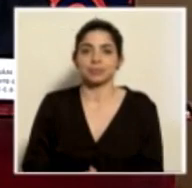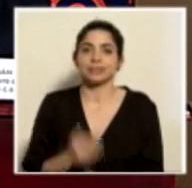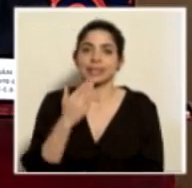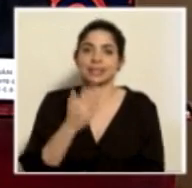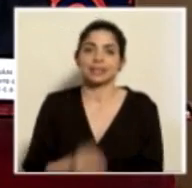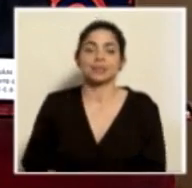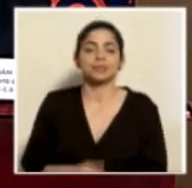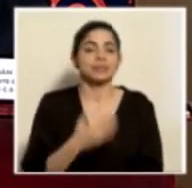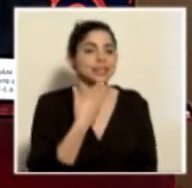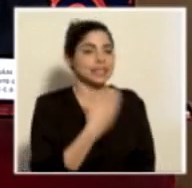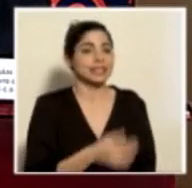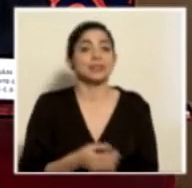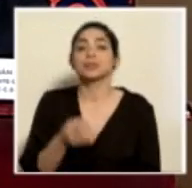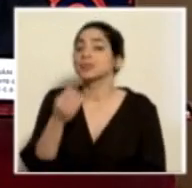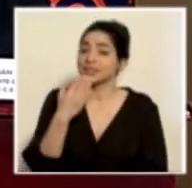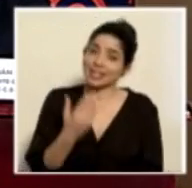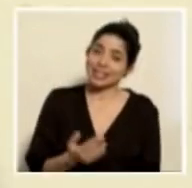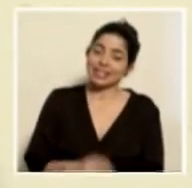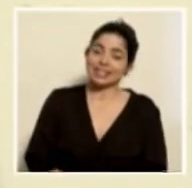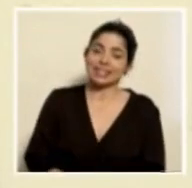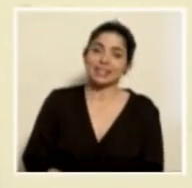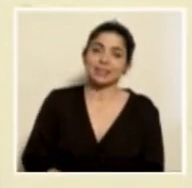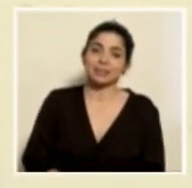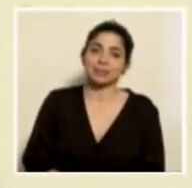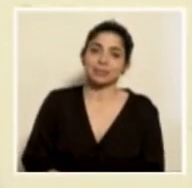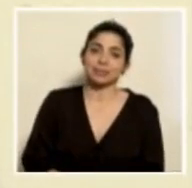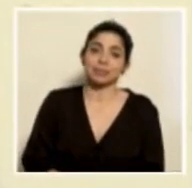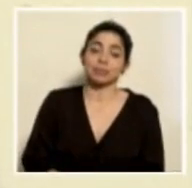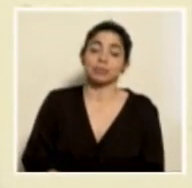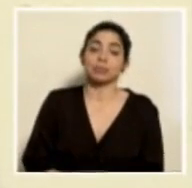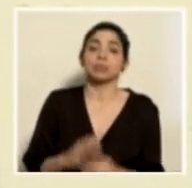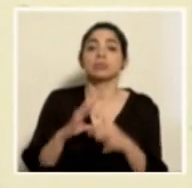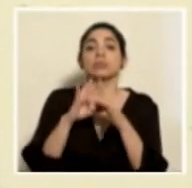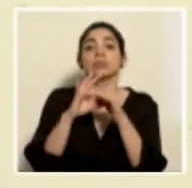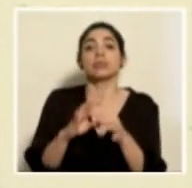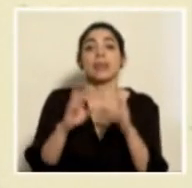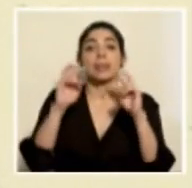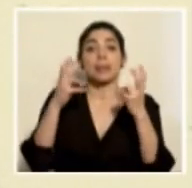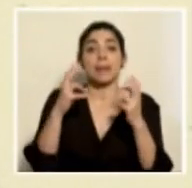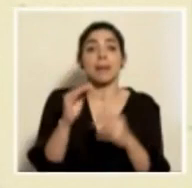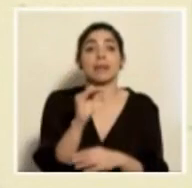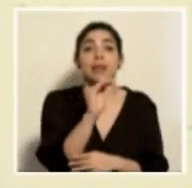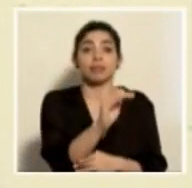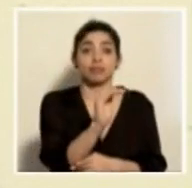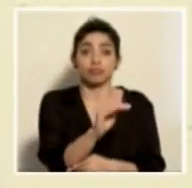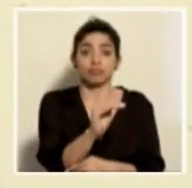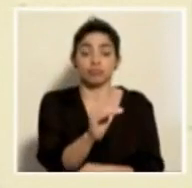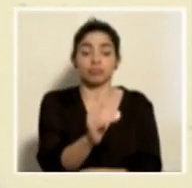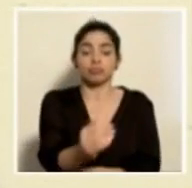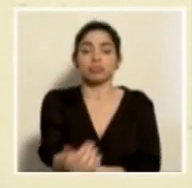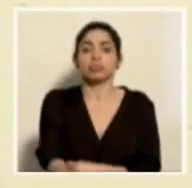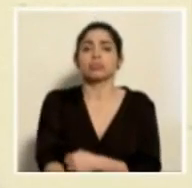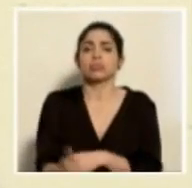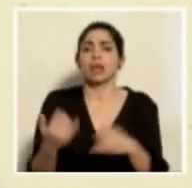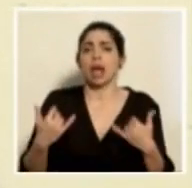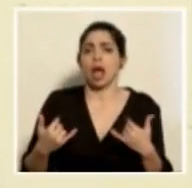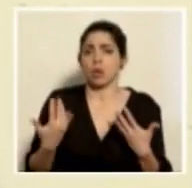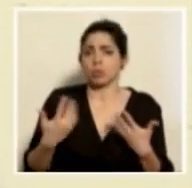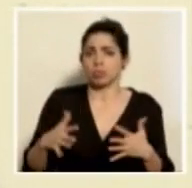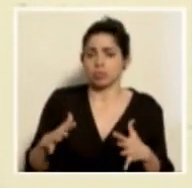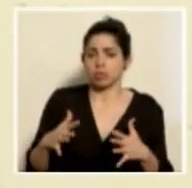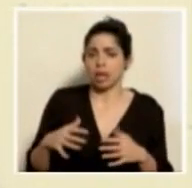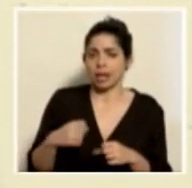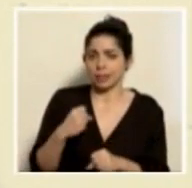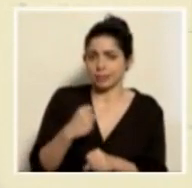Gracias. Gracias. Muchas gracias. Vean, con respecto al asunto de la notificación, ya estamos